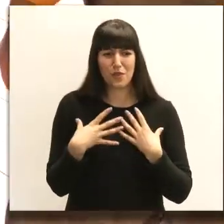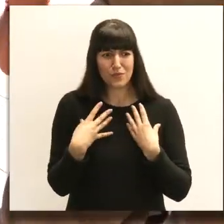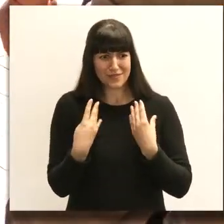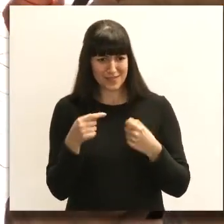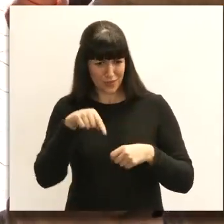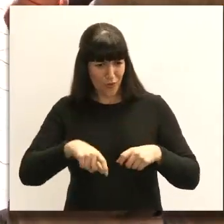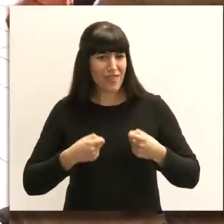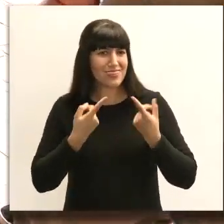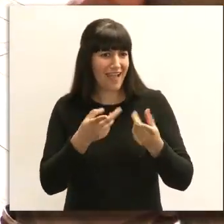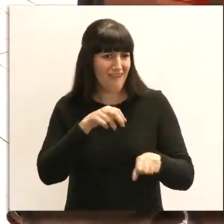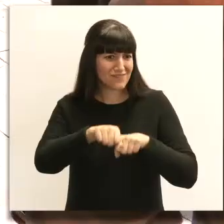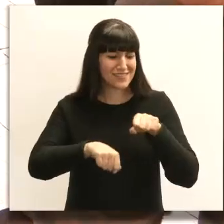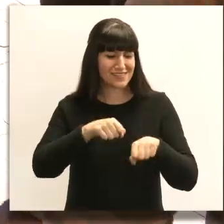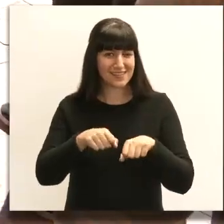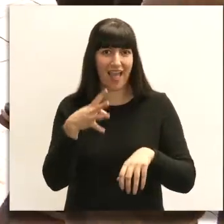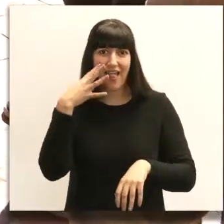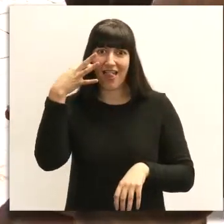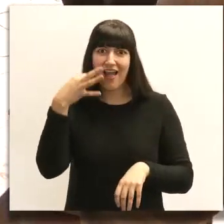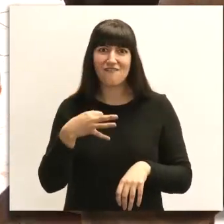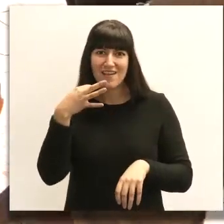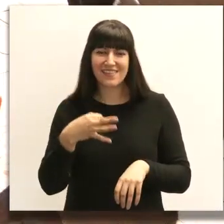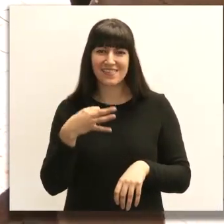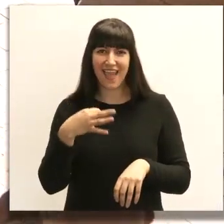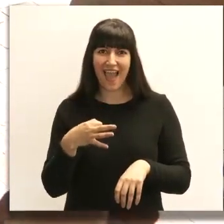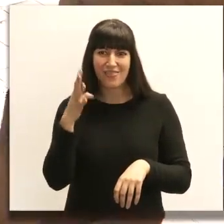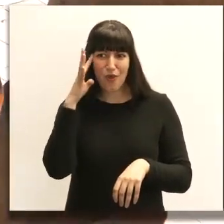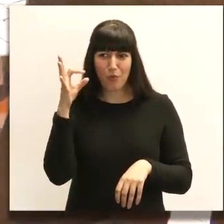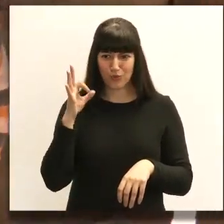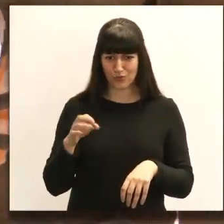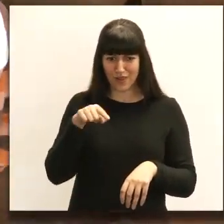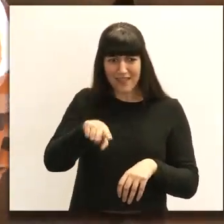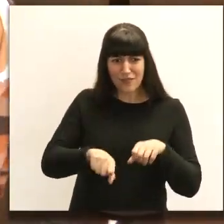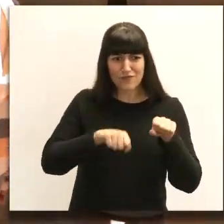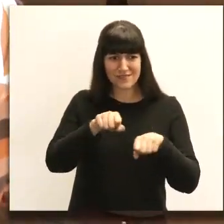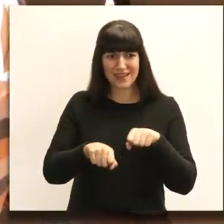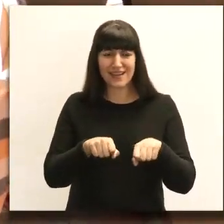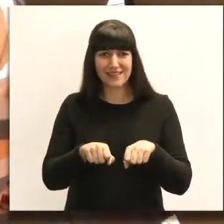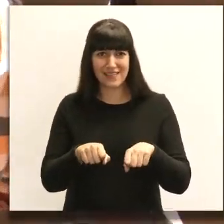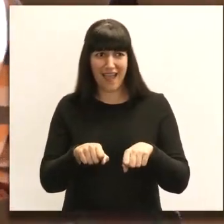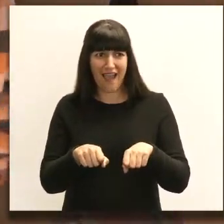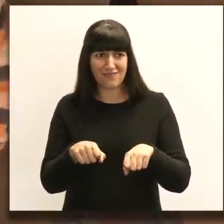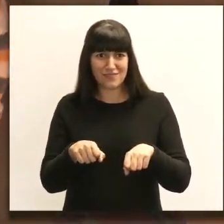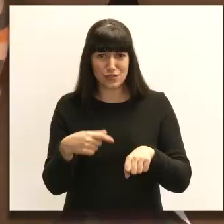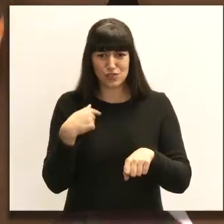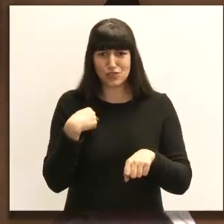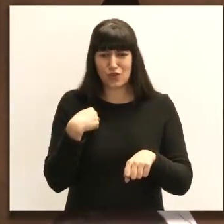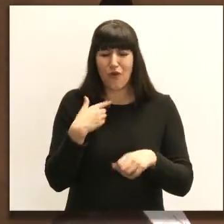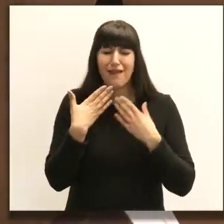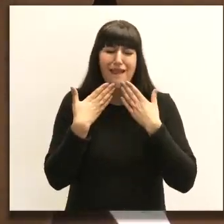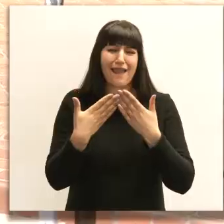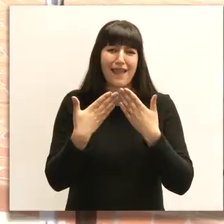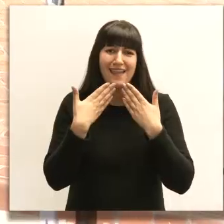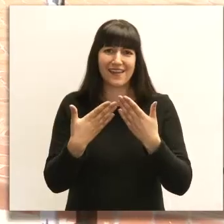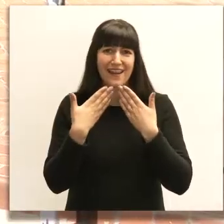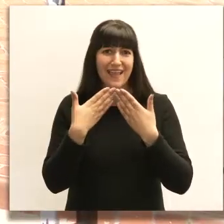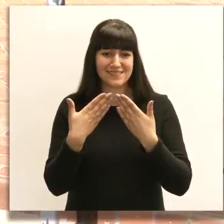para ti recibir hoy esta bicicleta? La verdad que esta oportunidad de la bicicleta estoy